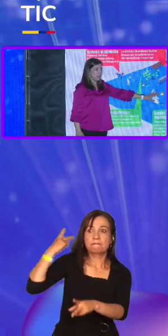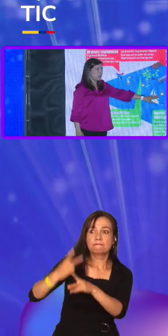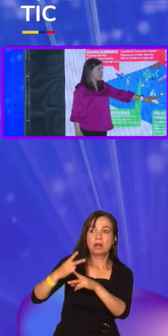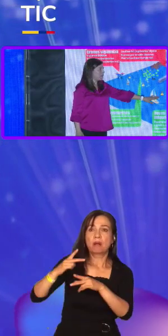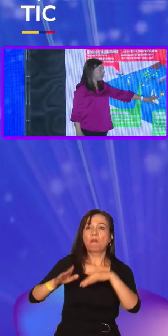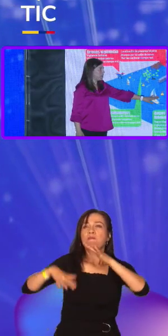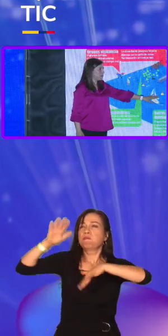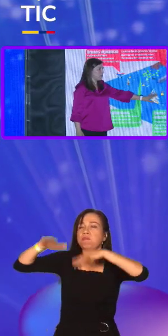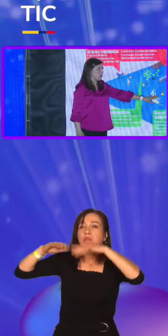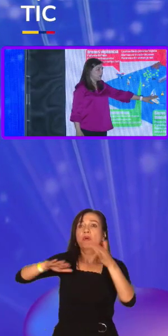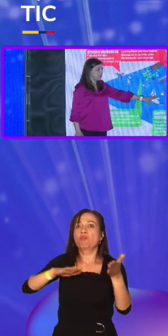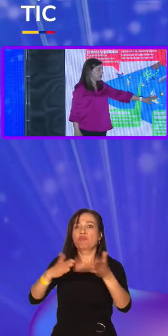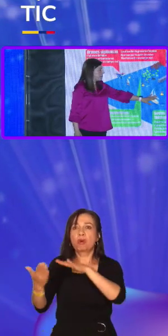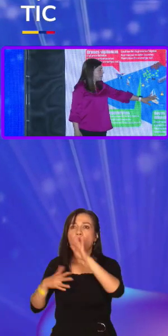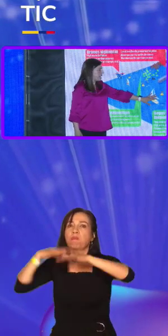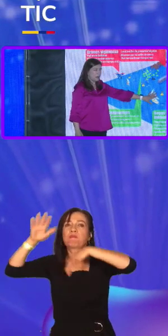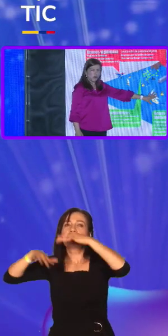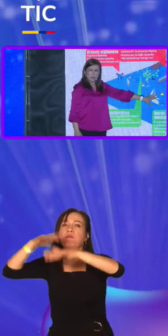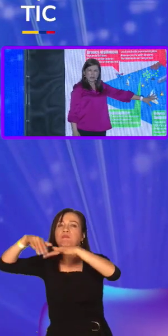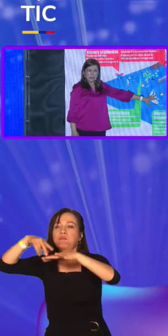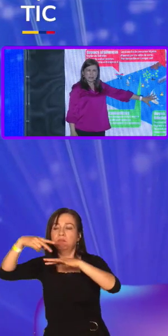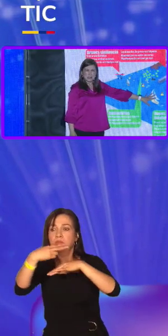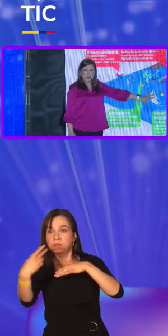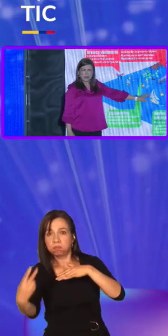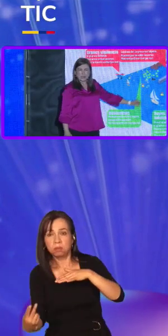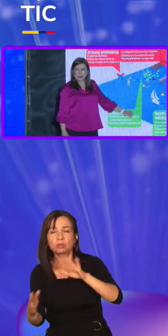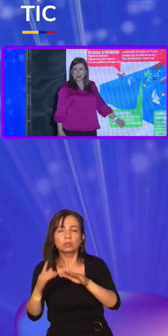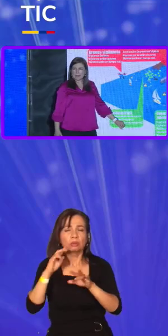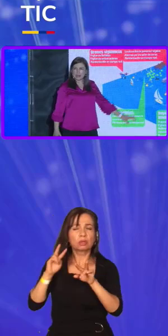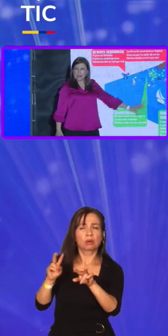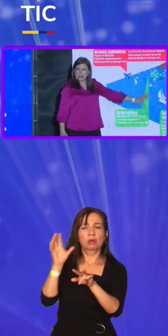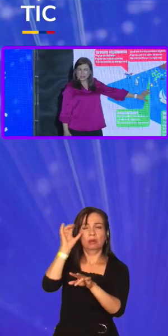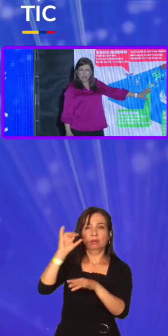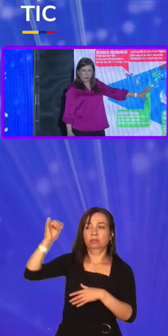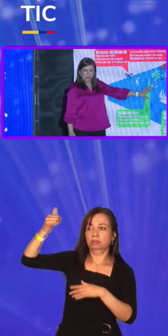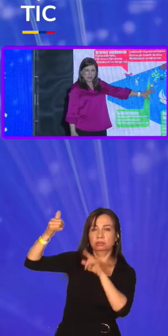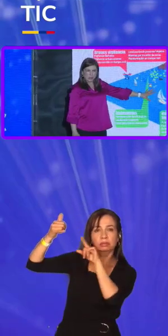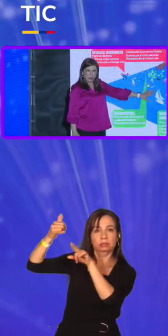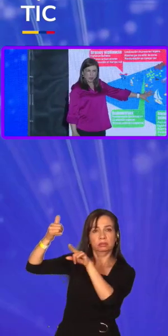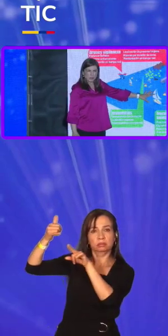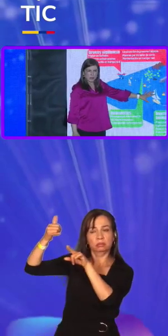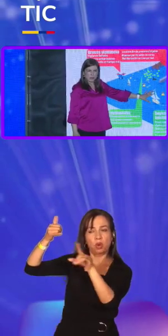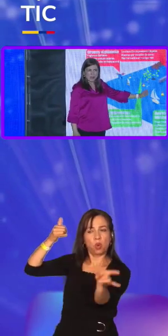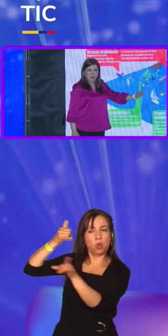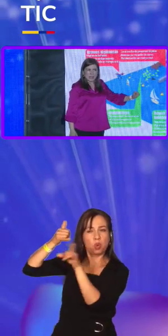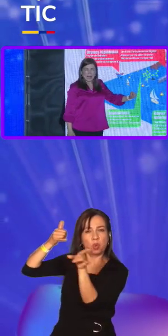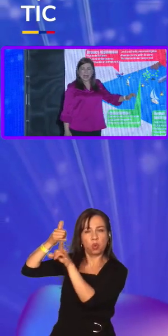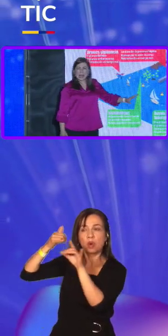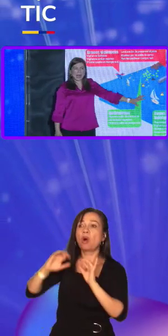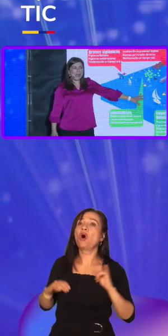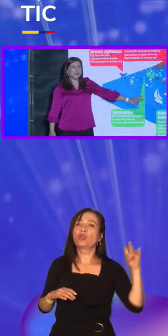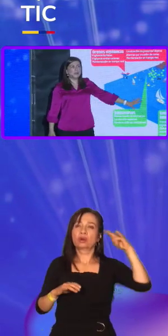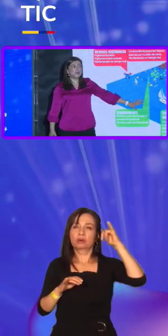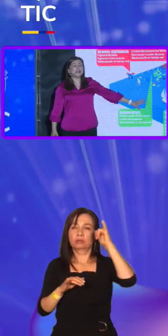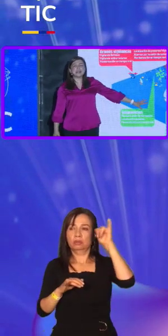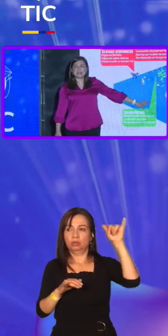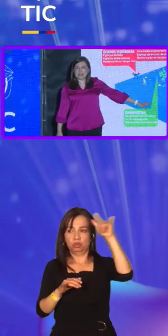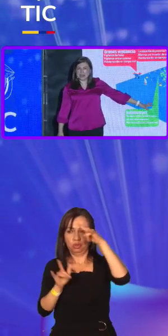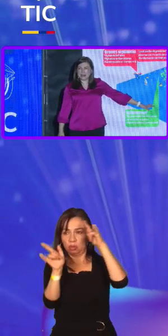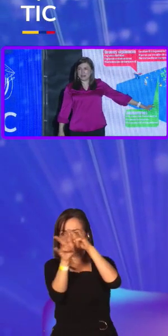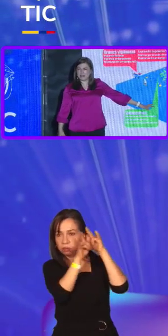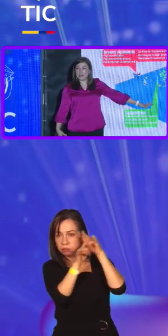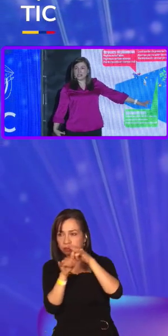ahogamiento, inmediatamente puedo decir, hay un comportamiento extraño en la cámara de vigilancia o detectado por el dron. Hay